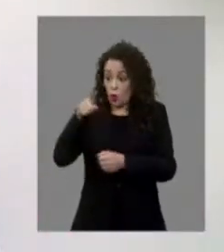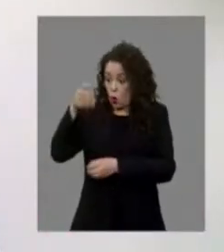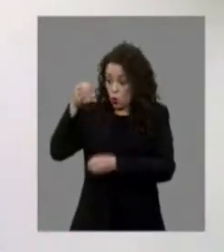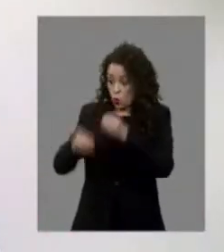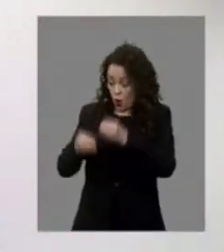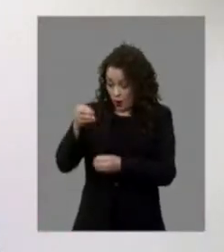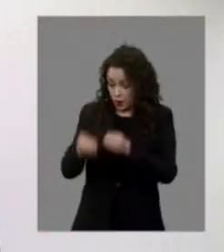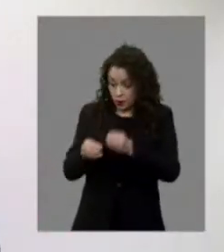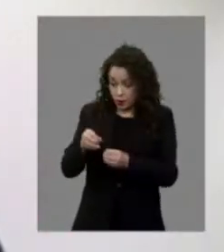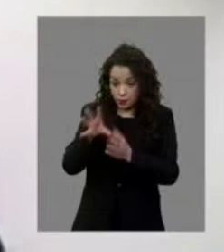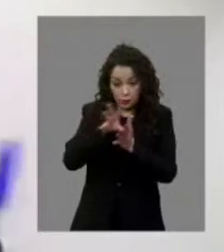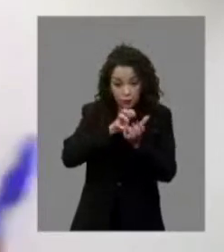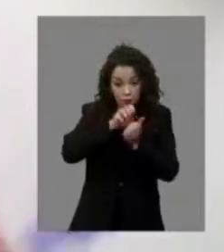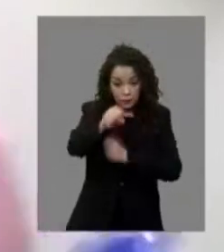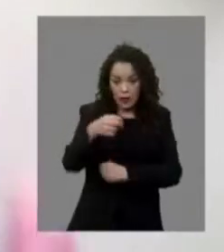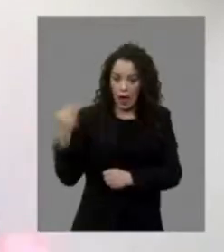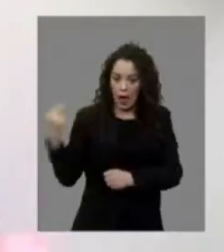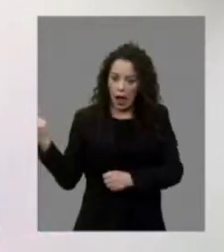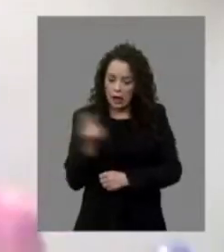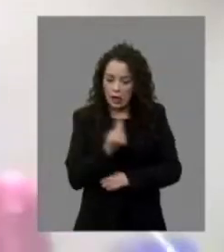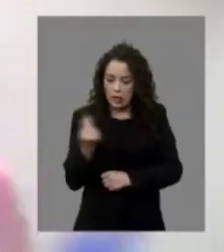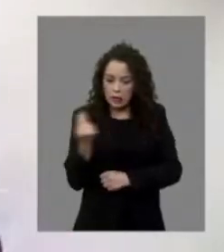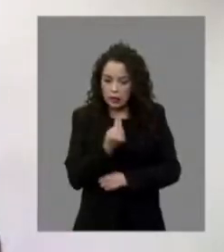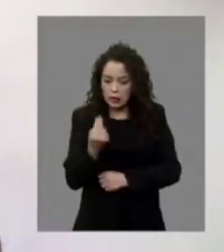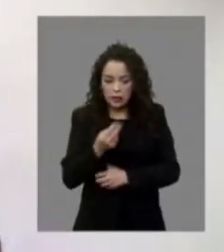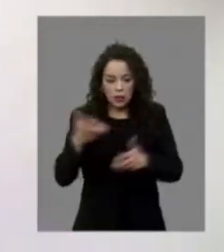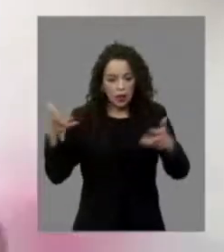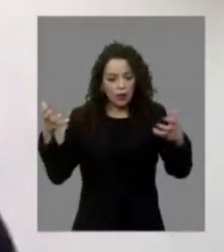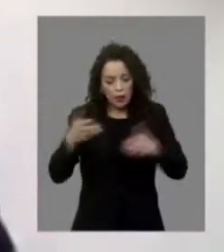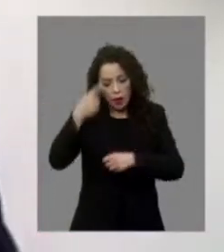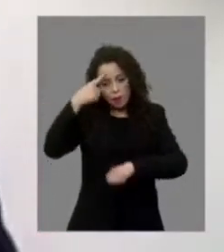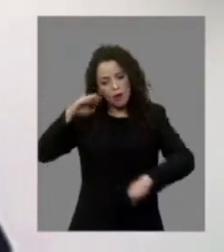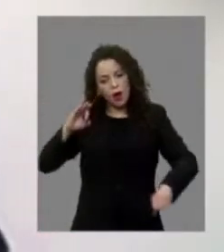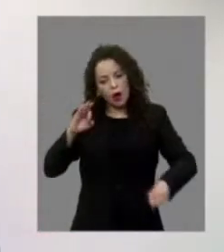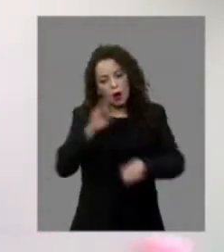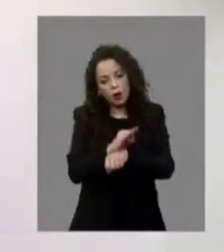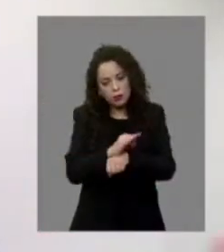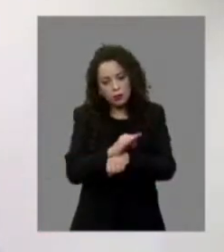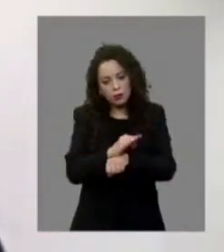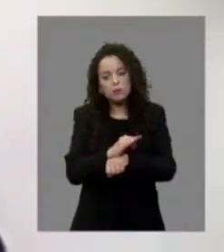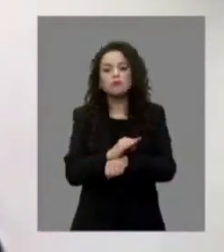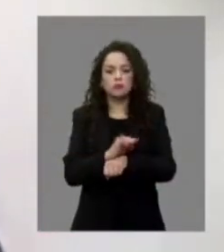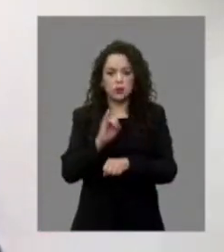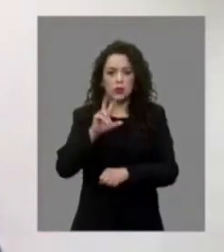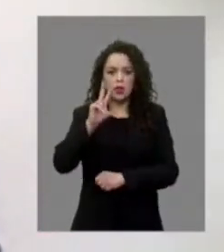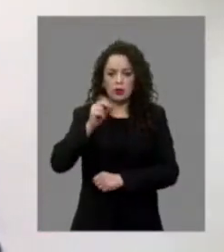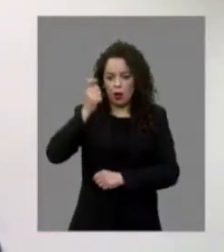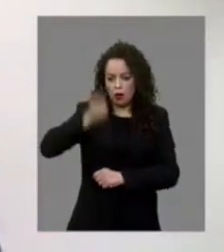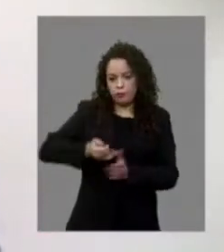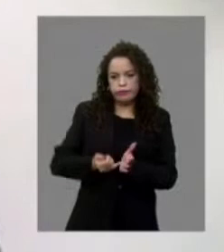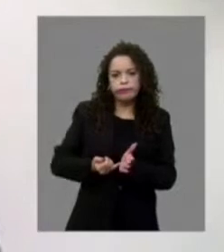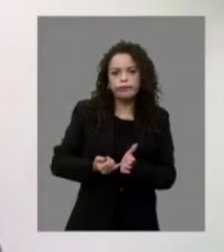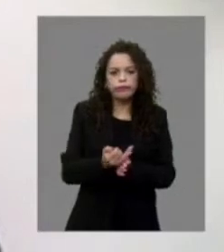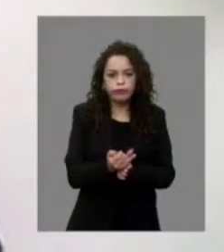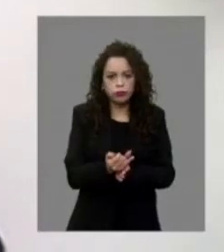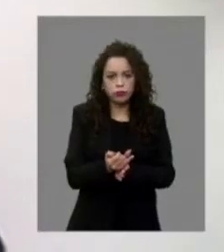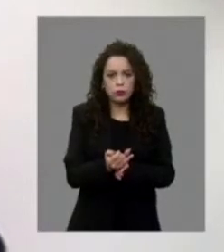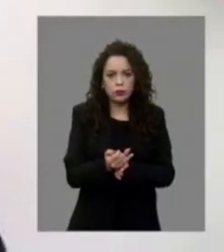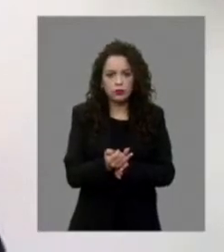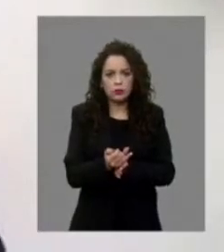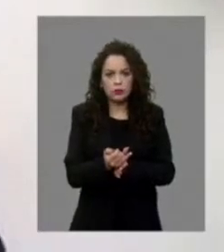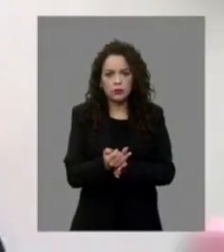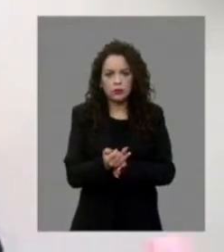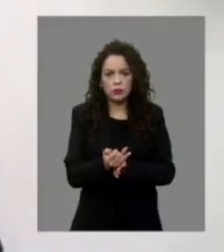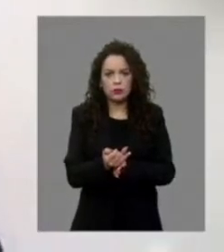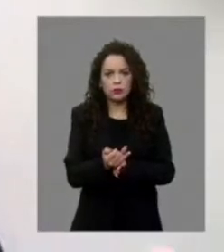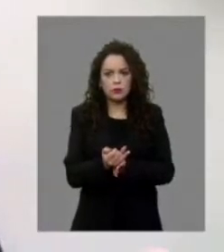tenemos que llevar a cabo sobre la protección a la autodeterminación y el derecho a la determinación